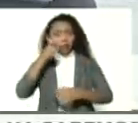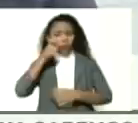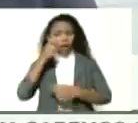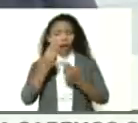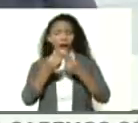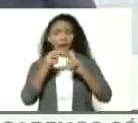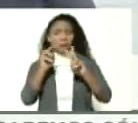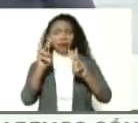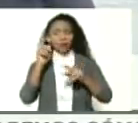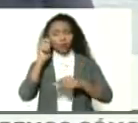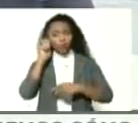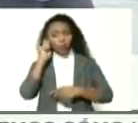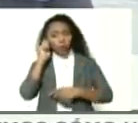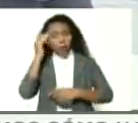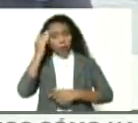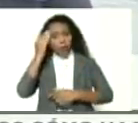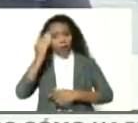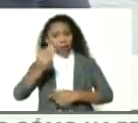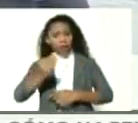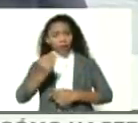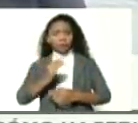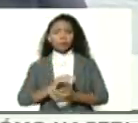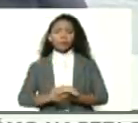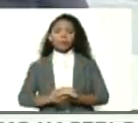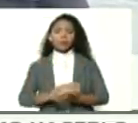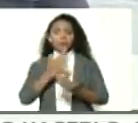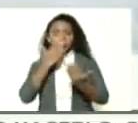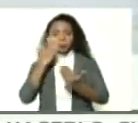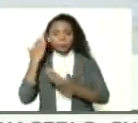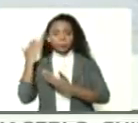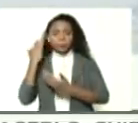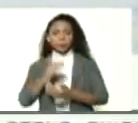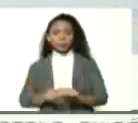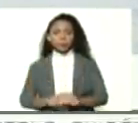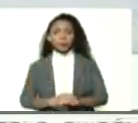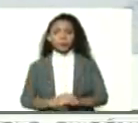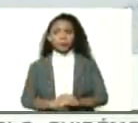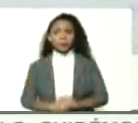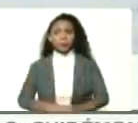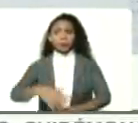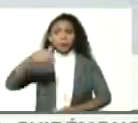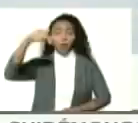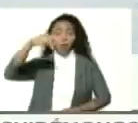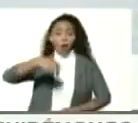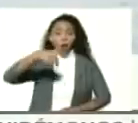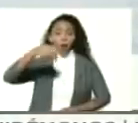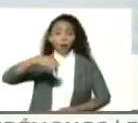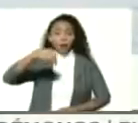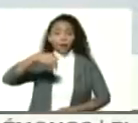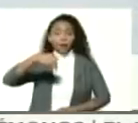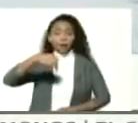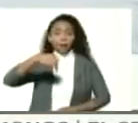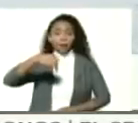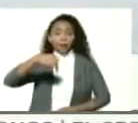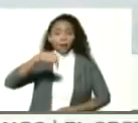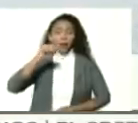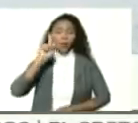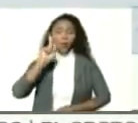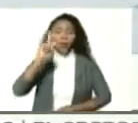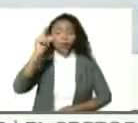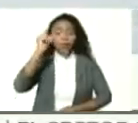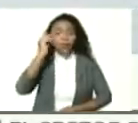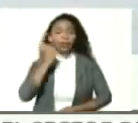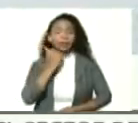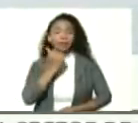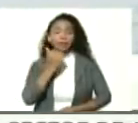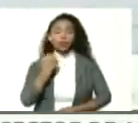paz, almirante en jefa Carmen Meléndez. Escuchemos. Hoy, un día